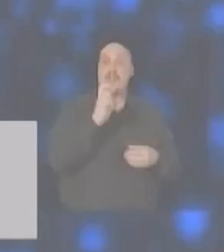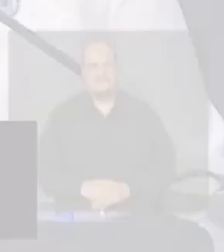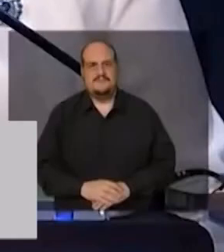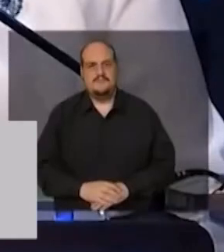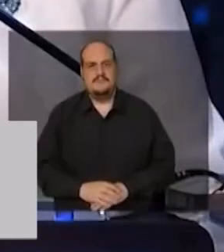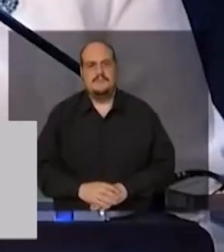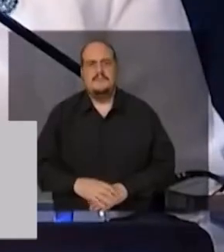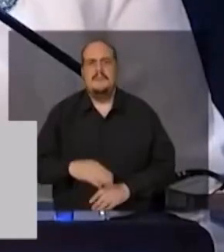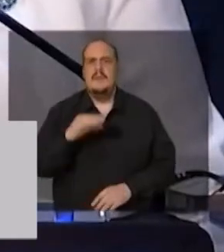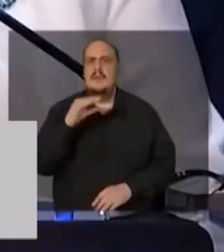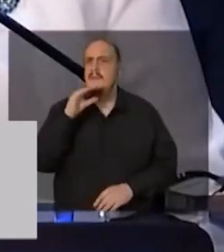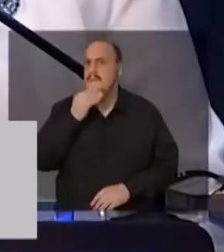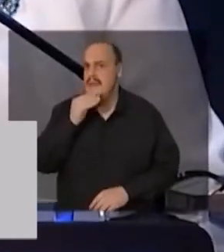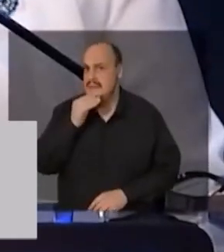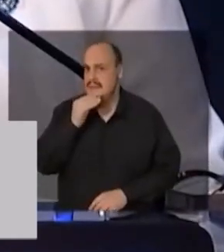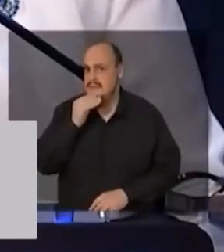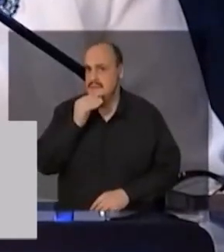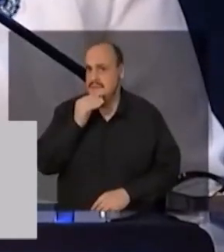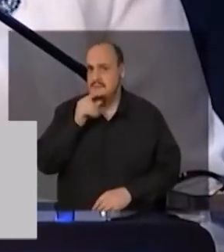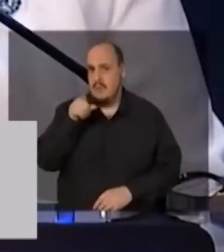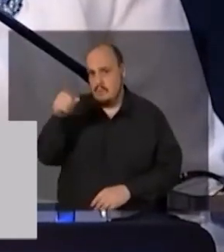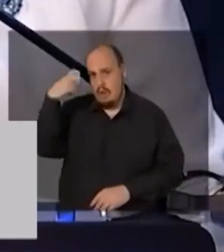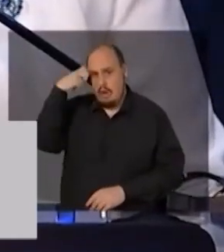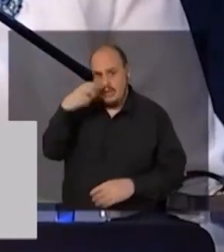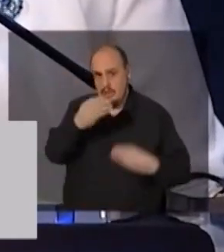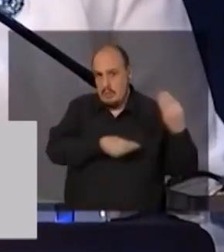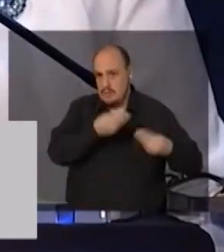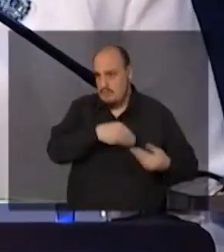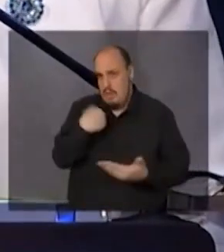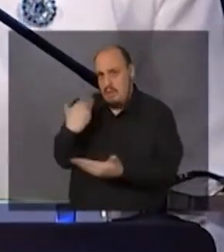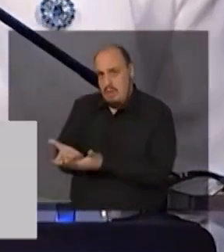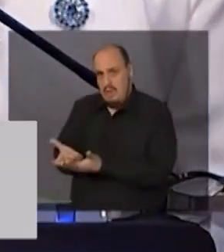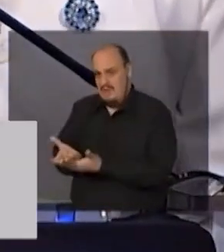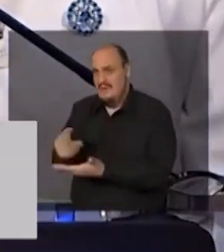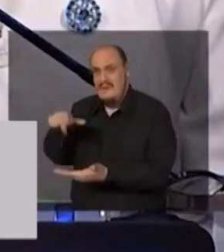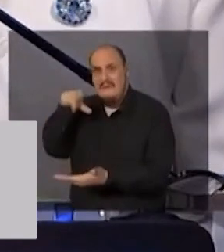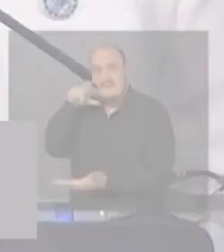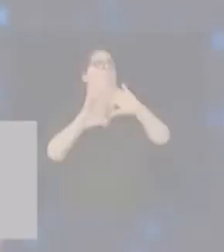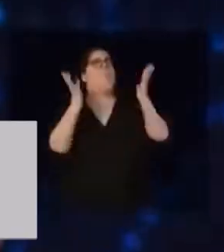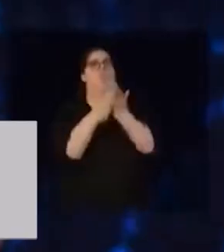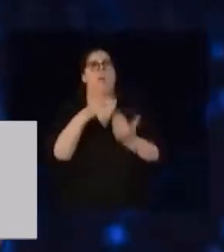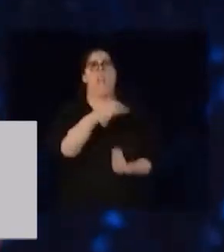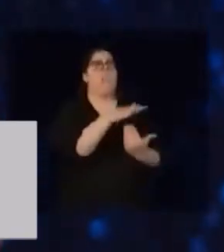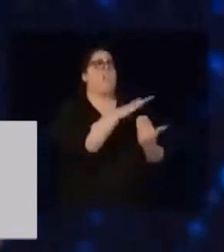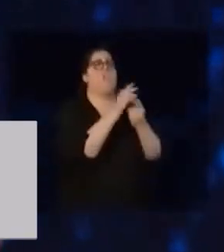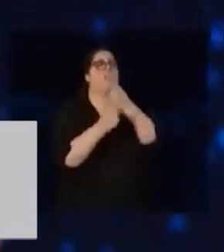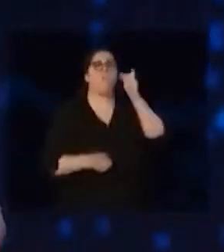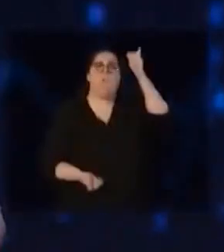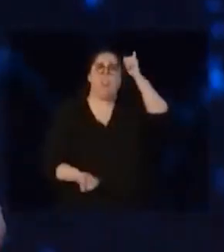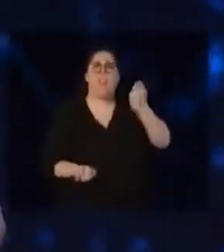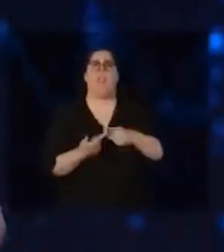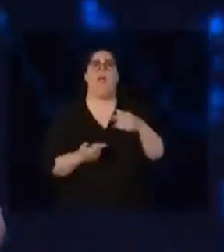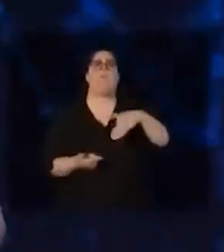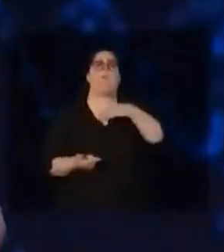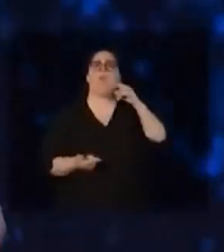trae. Massa, el presupuesto que presentaste en el Congreso es una vergüenza. En materia de derechos